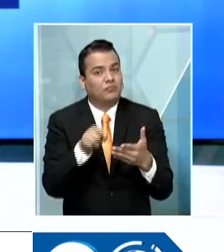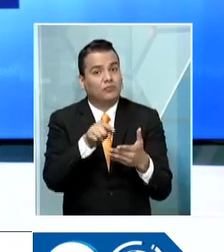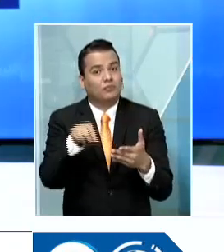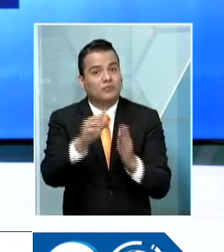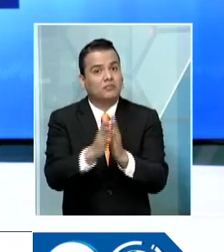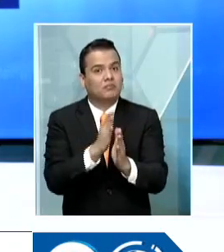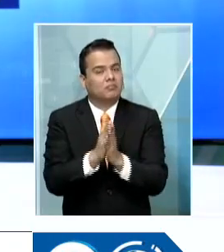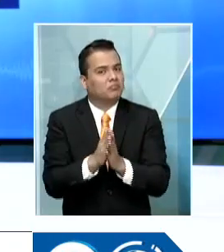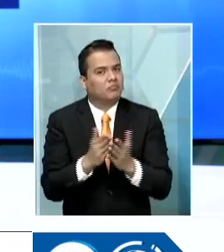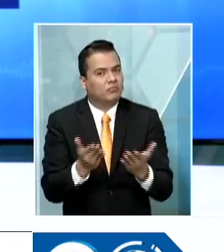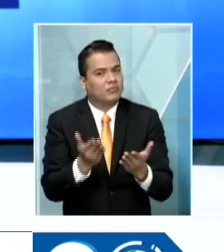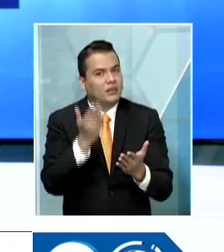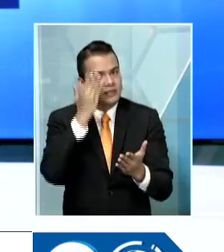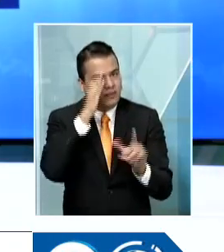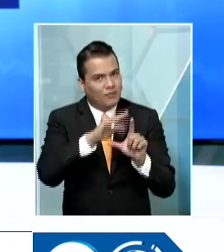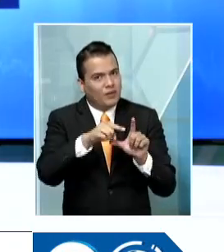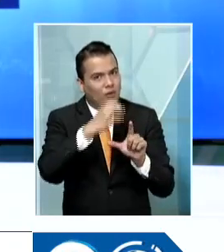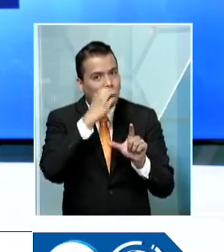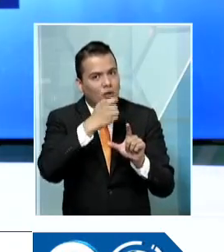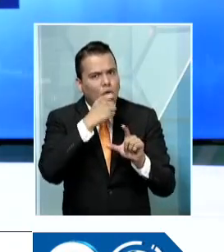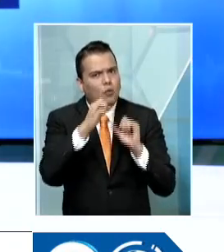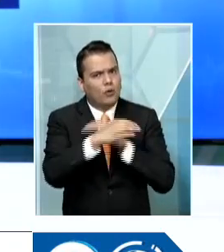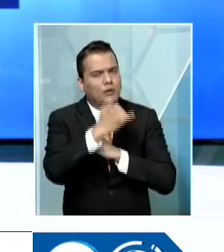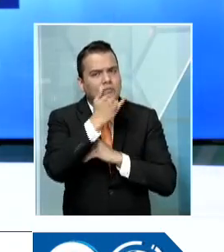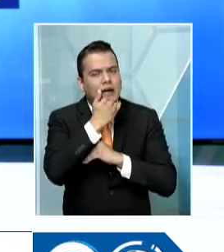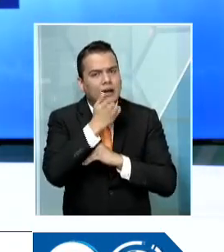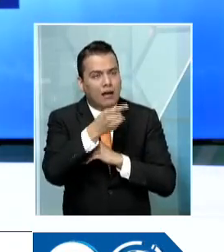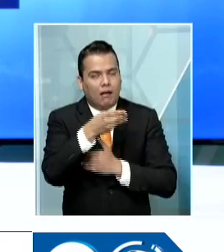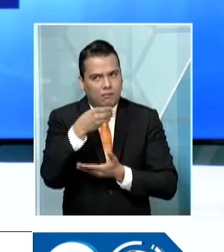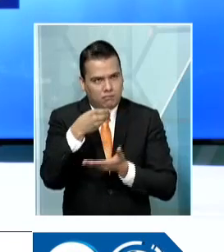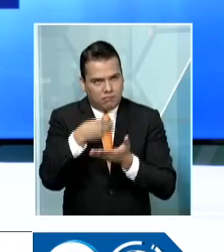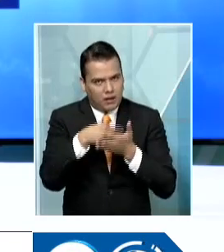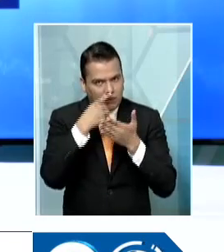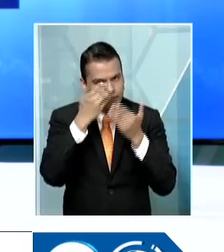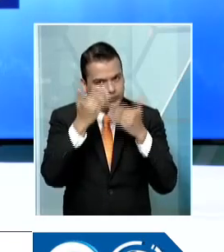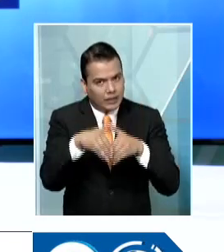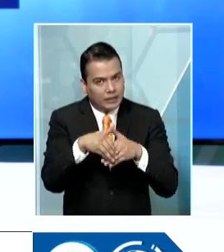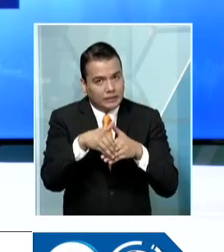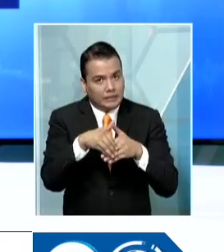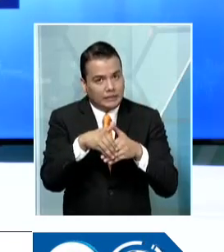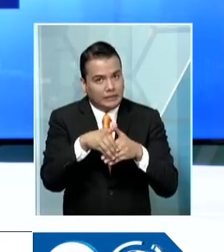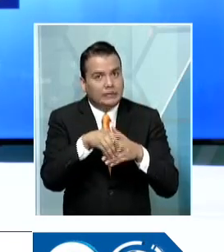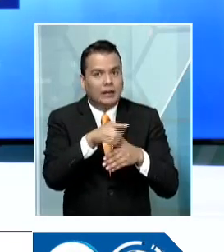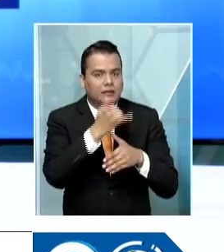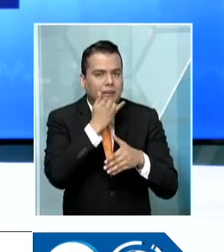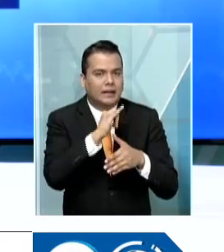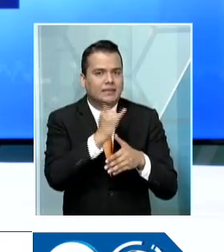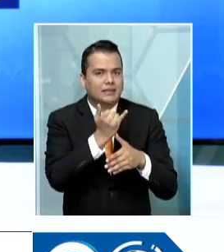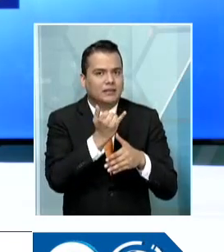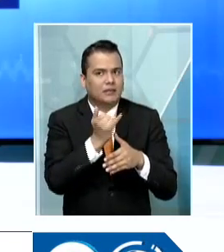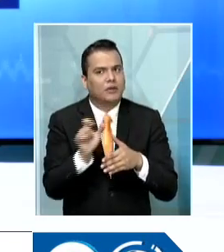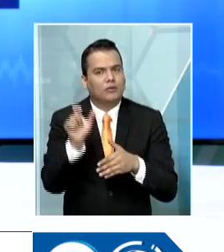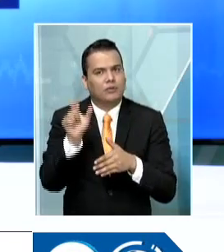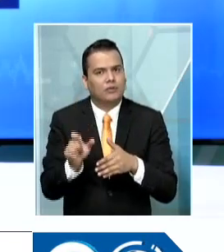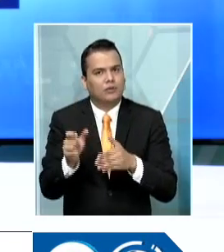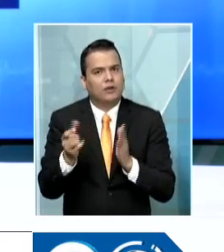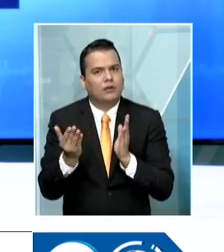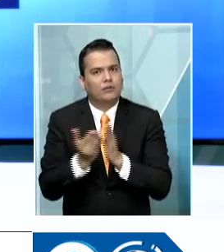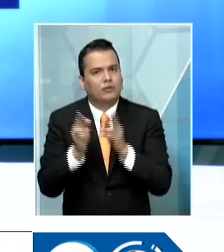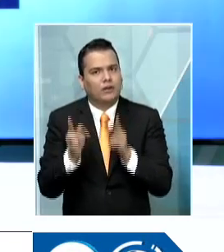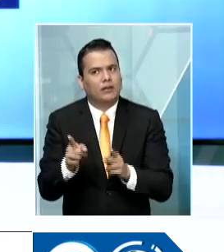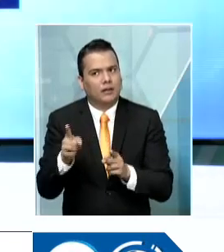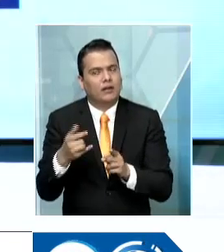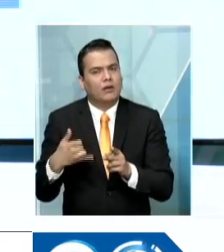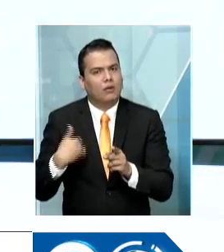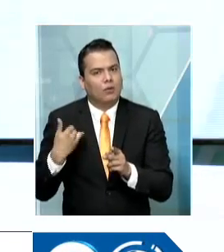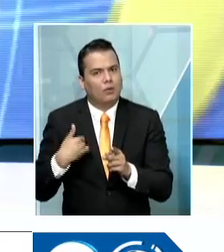para que nos diga si ante un video que circula en redes sociales en donde quedó evidenciado el pago de un soborno de un joven universitario a un agente de tránsito en